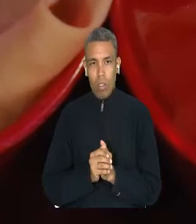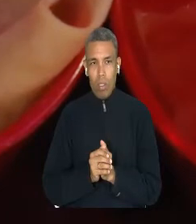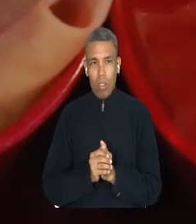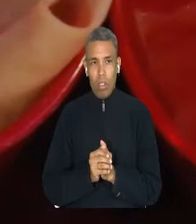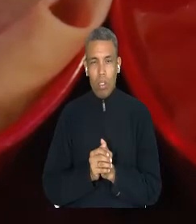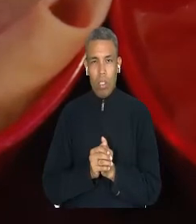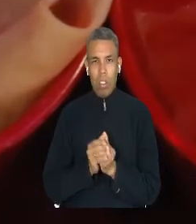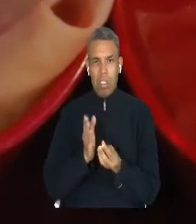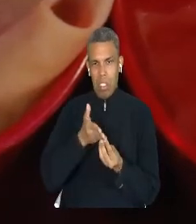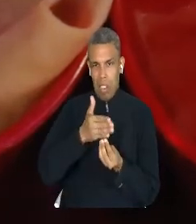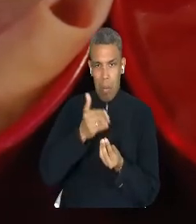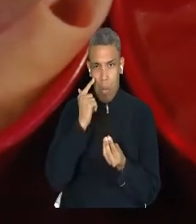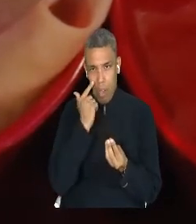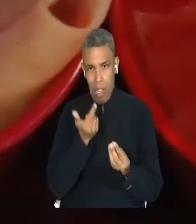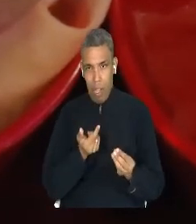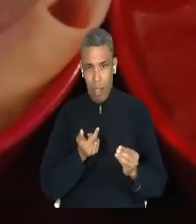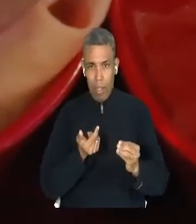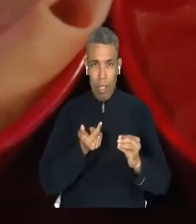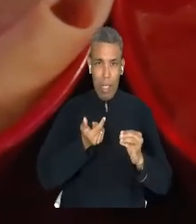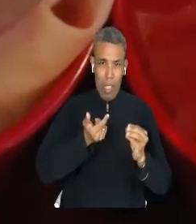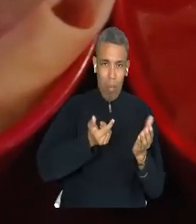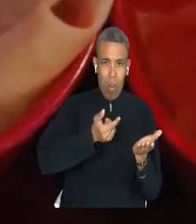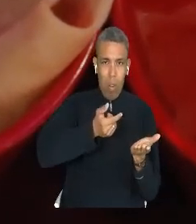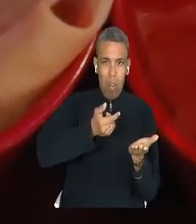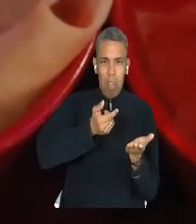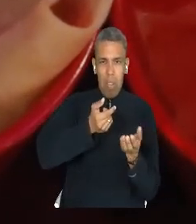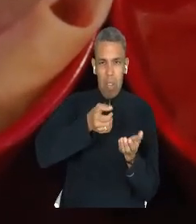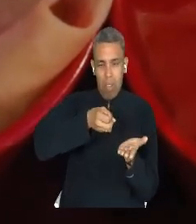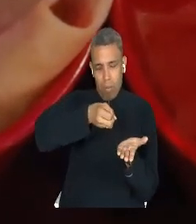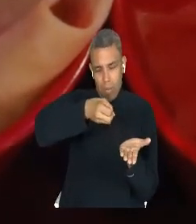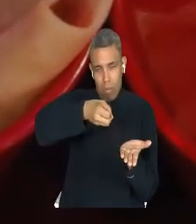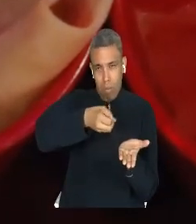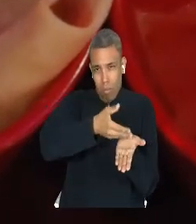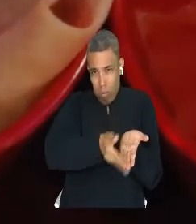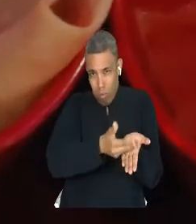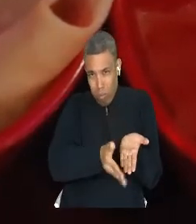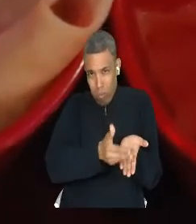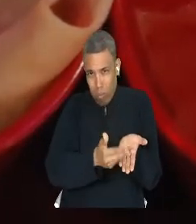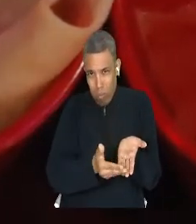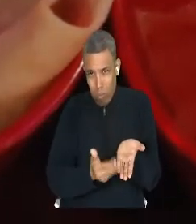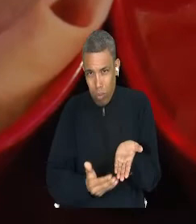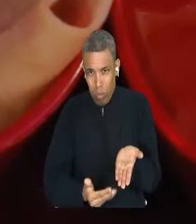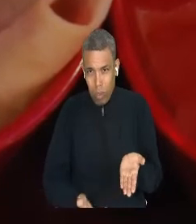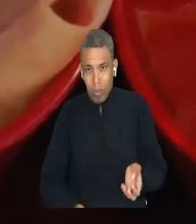y con aceite, va salteada con aceite. Manejamos nuestro jamón,